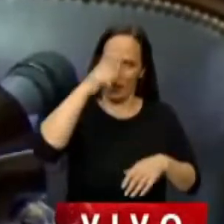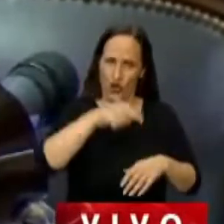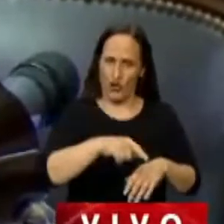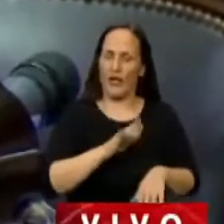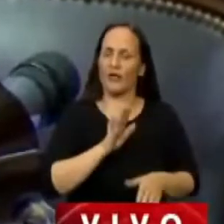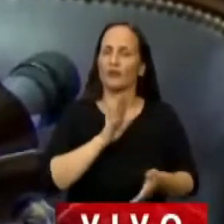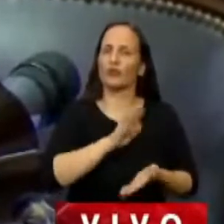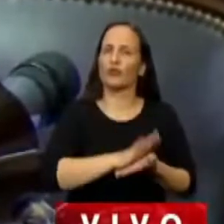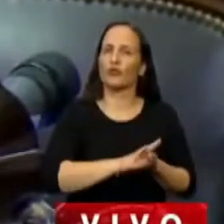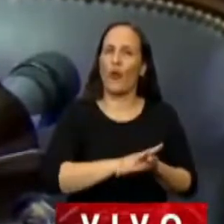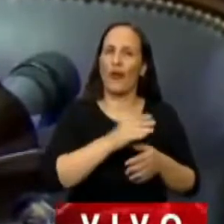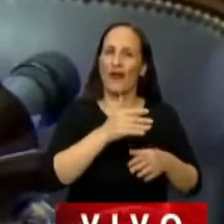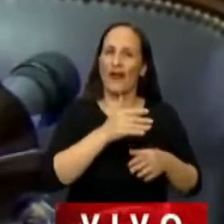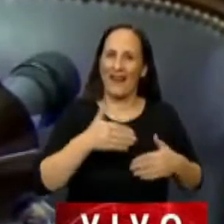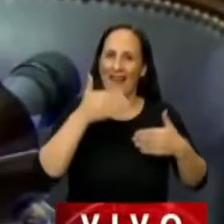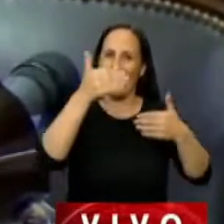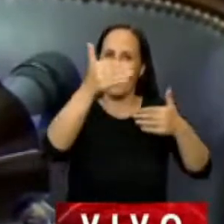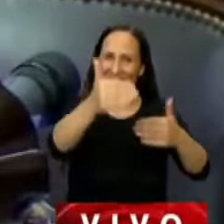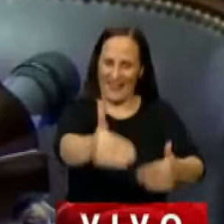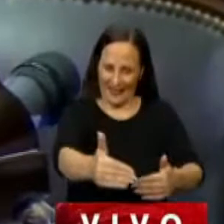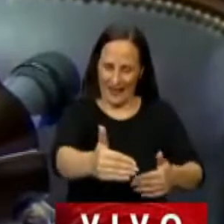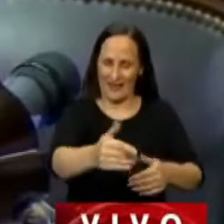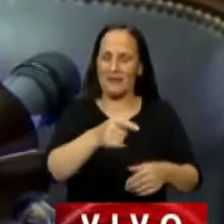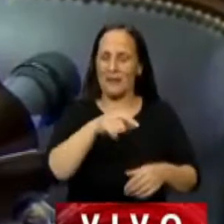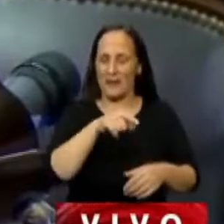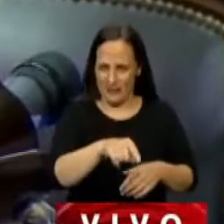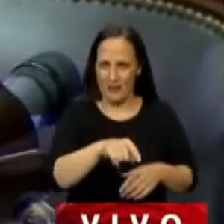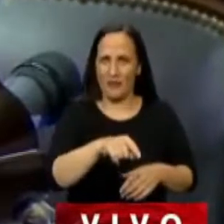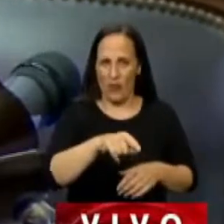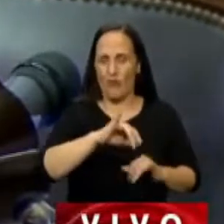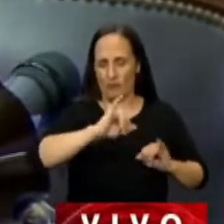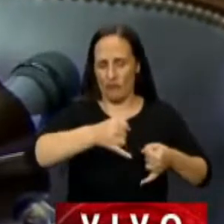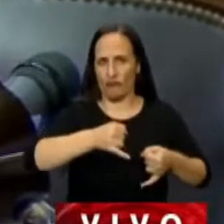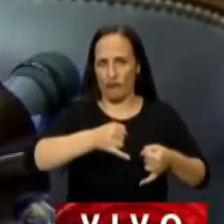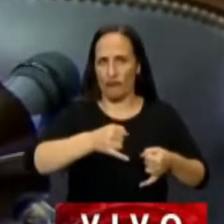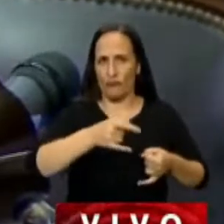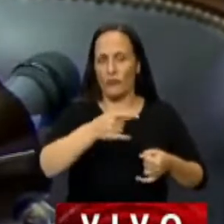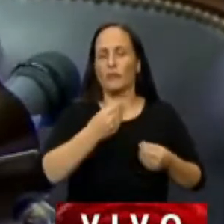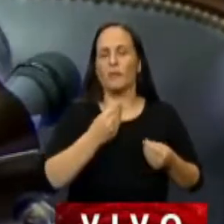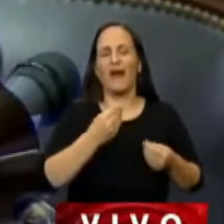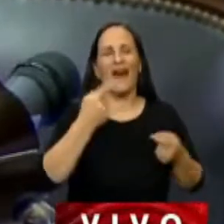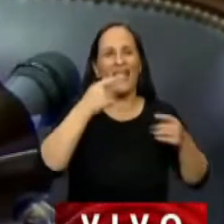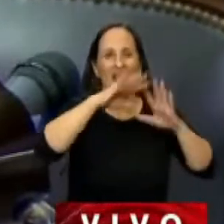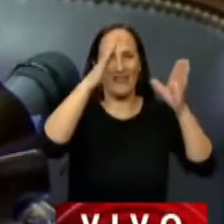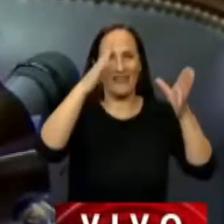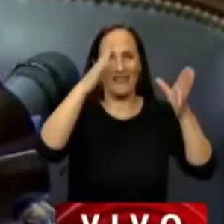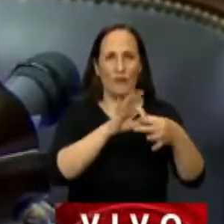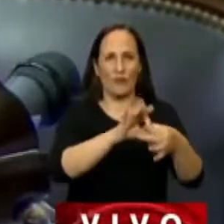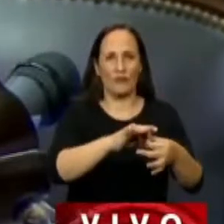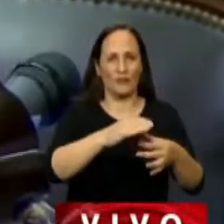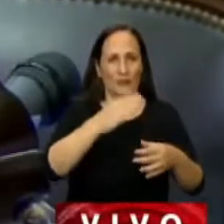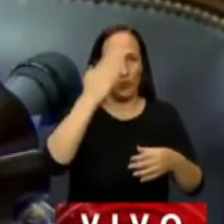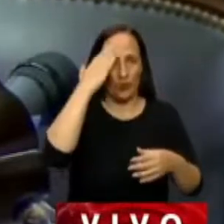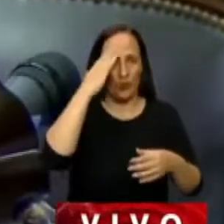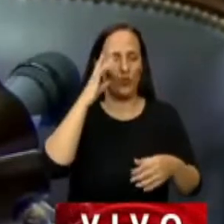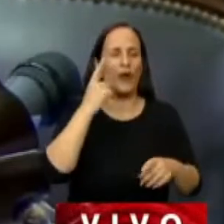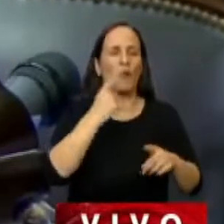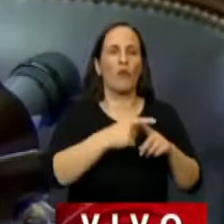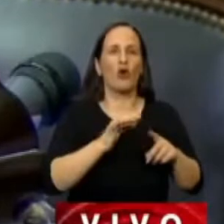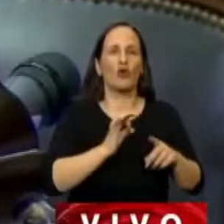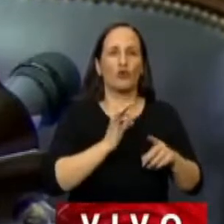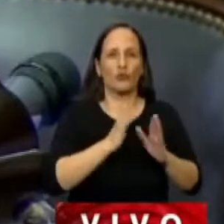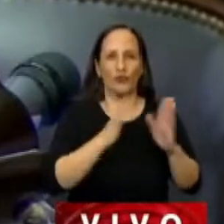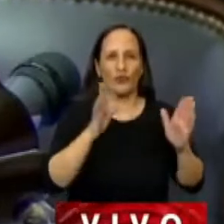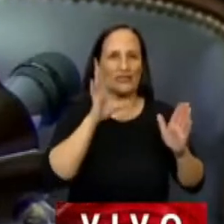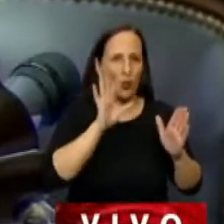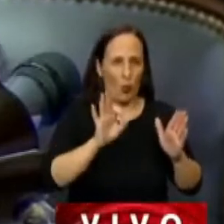prórroga de las asignaciones específicas a las instituciones culturales por 50 años, a